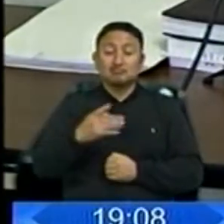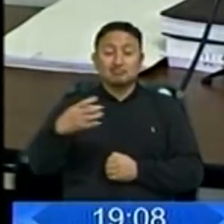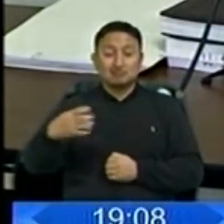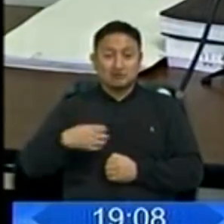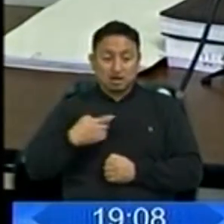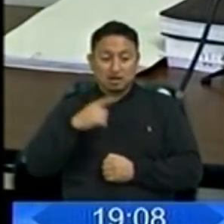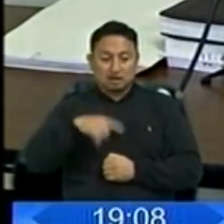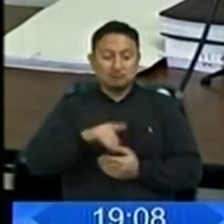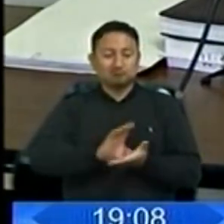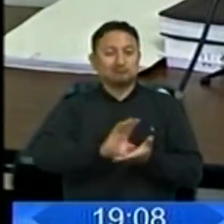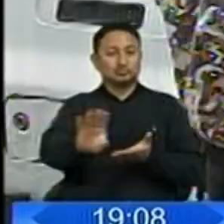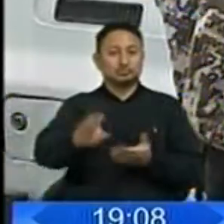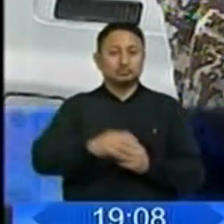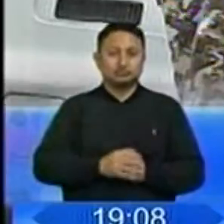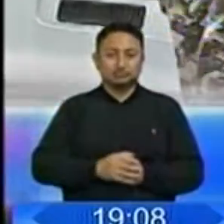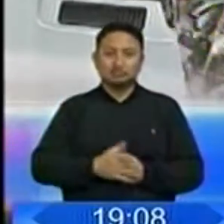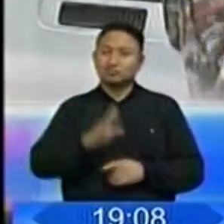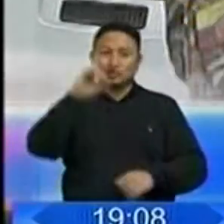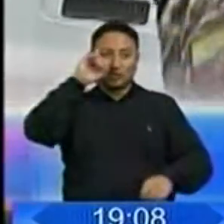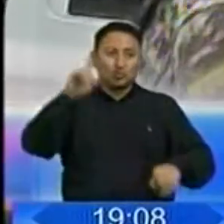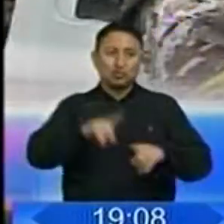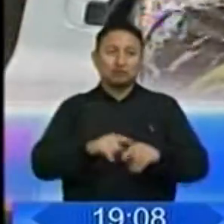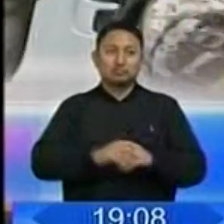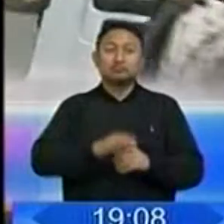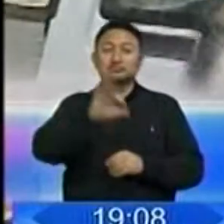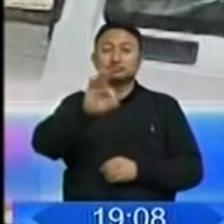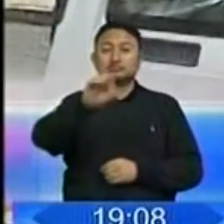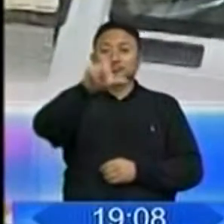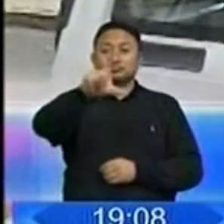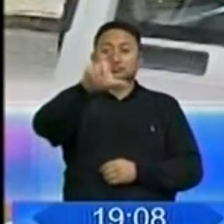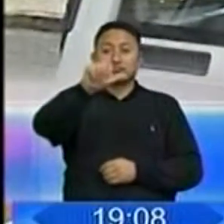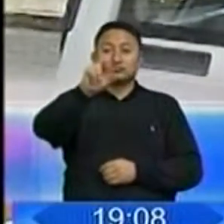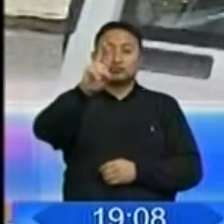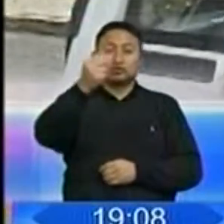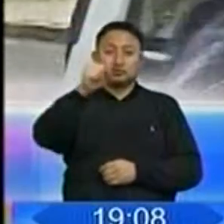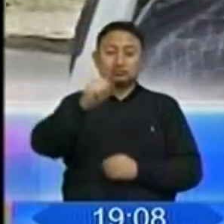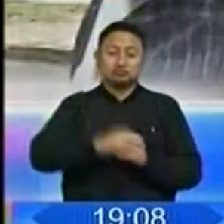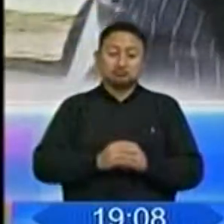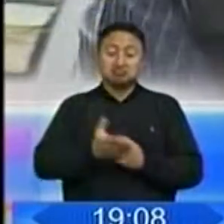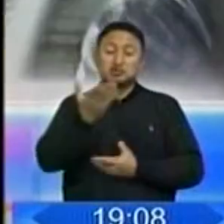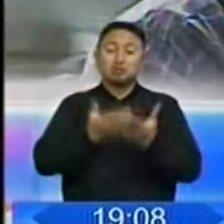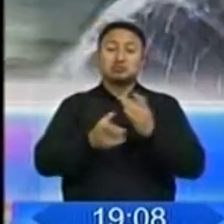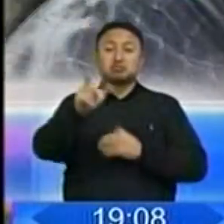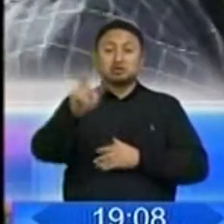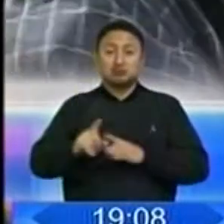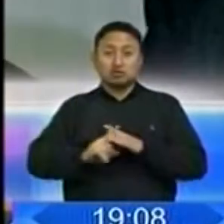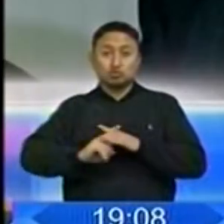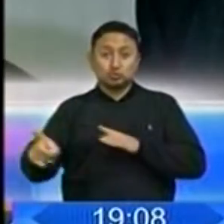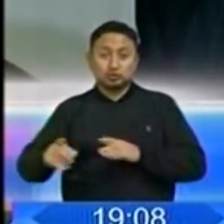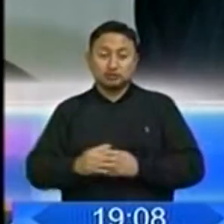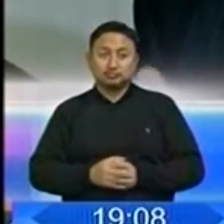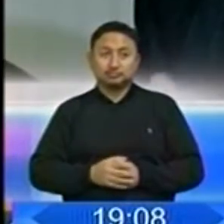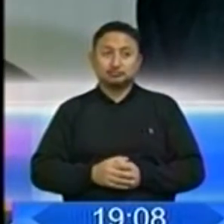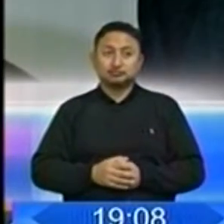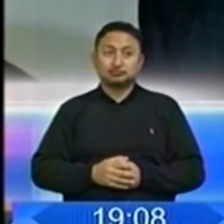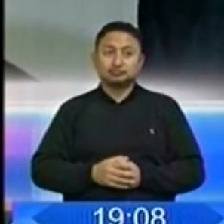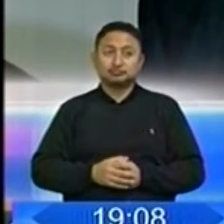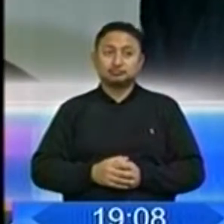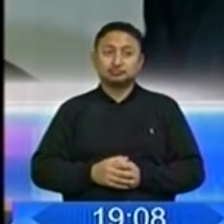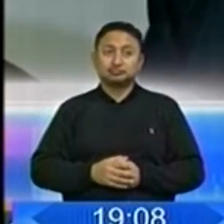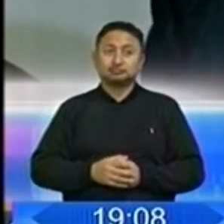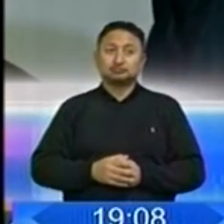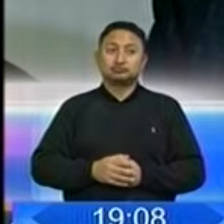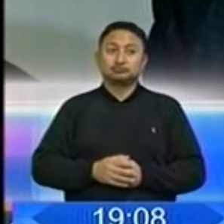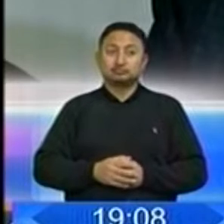por improcedente. Flores se refirió al informe policial sobre la posibilidad de fuga de Mera. Y nosotros, en el